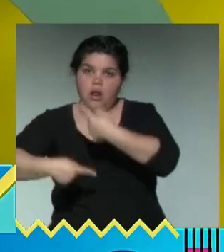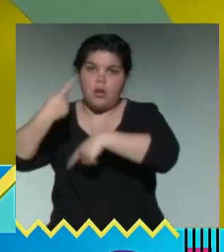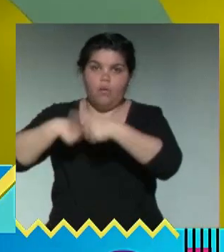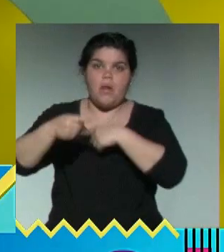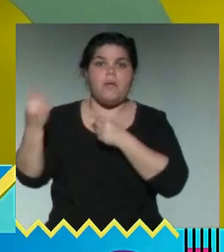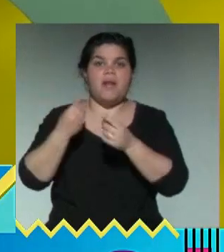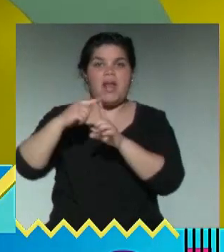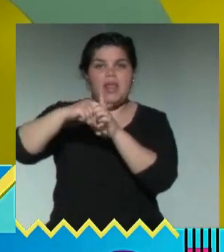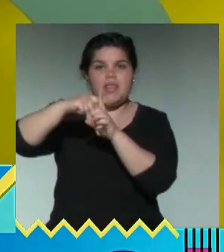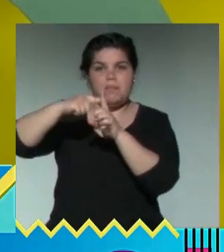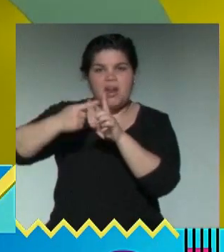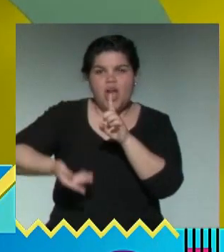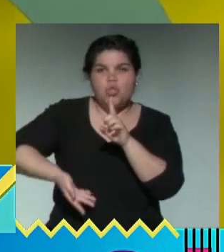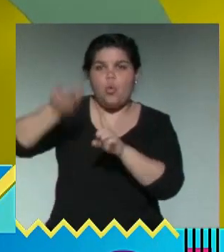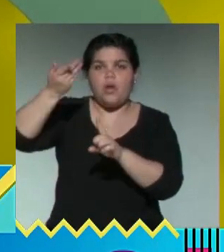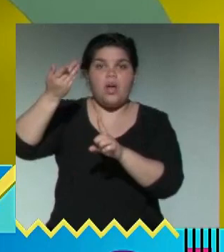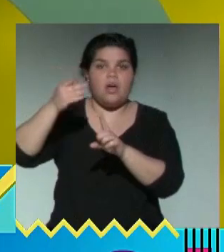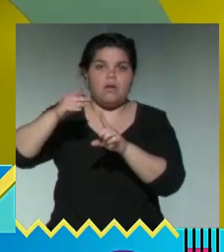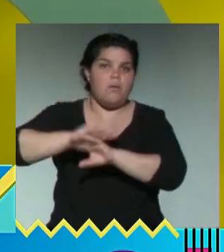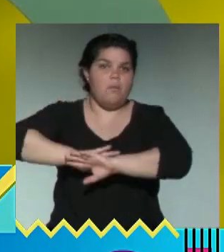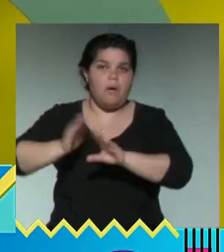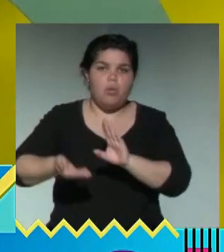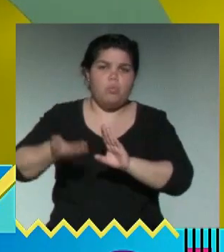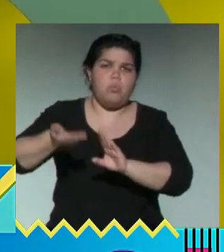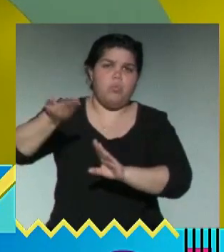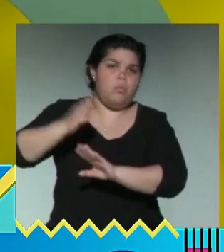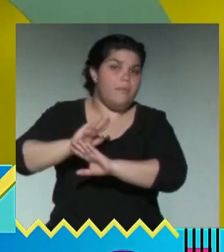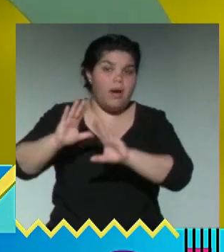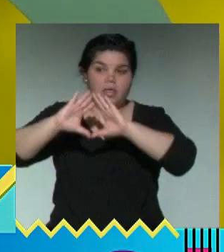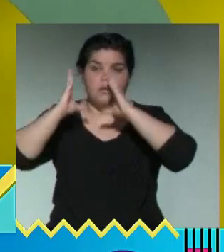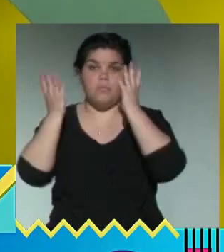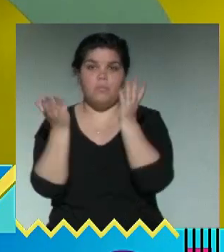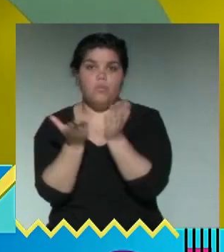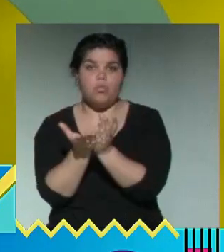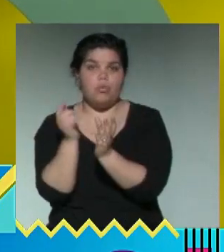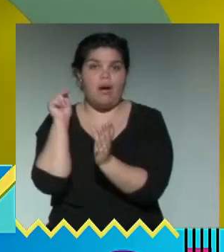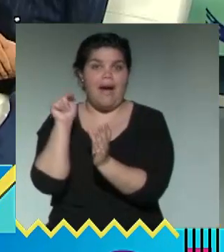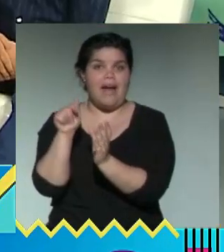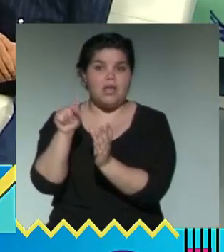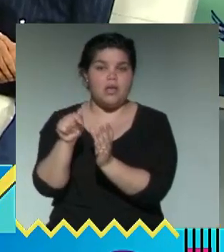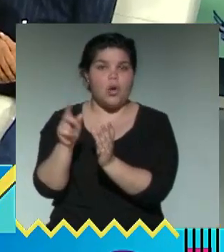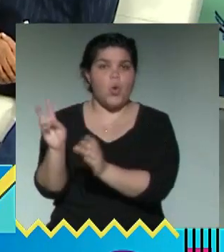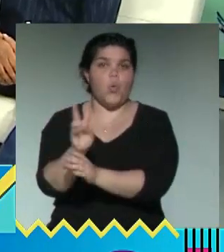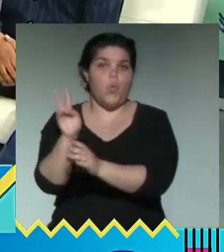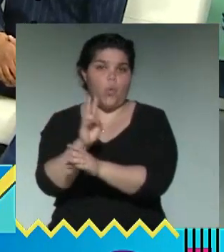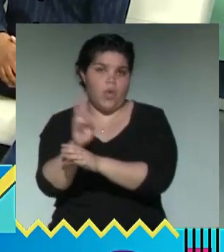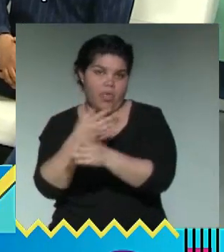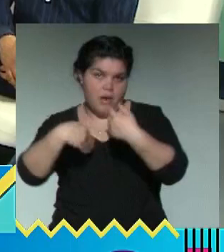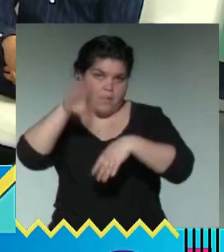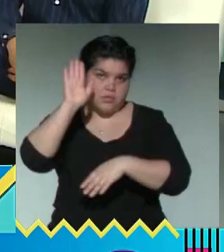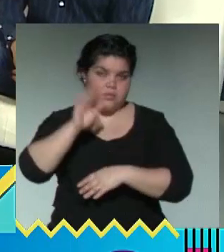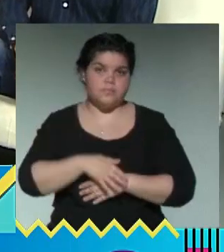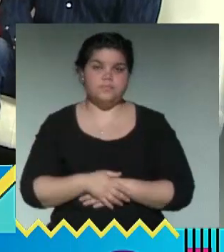el efecto invernadero y el cambio climático en nuestro mundo. O sea, la necesidad es cada día más